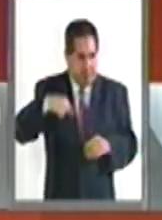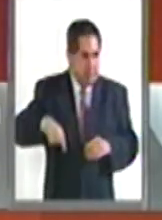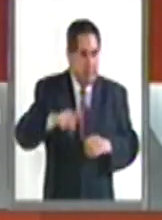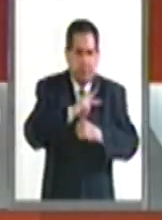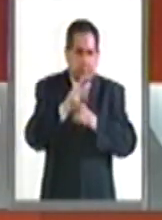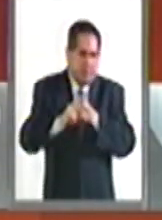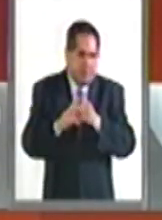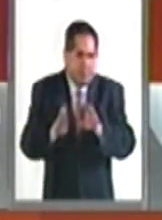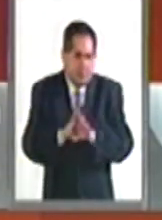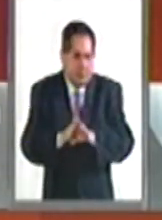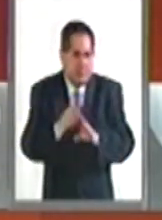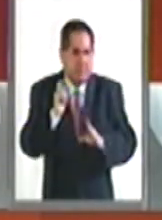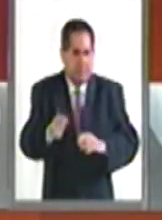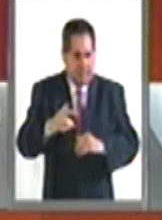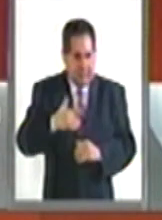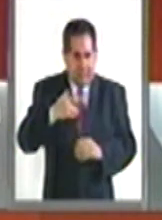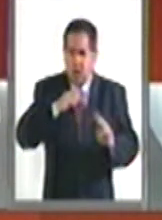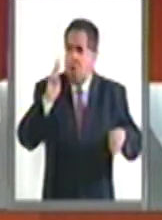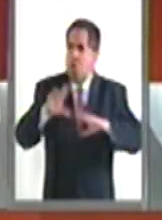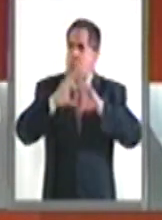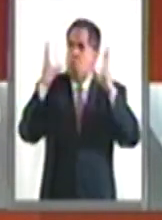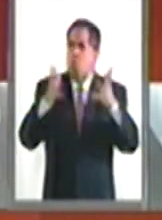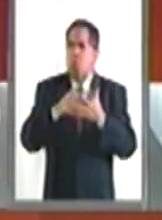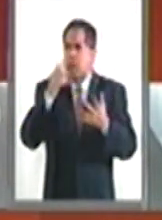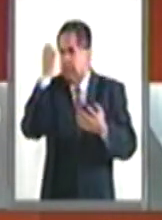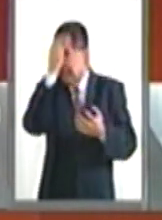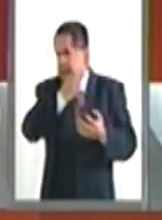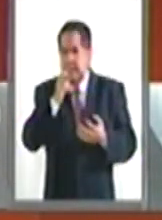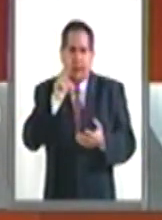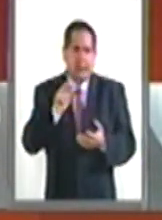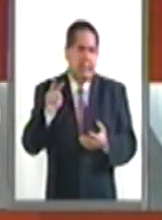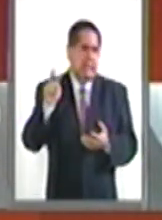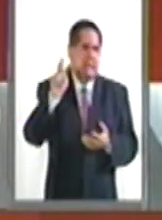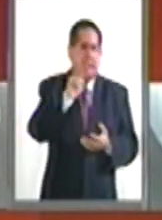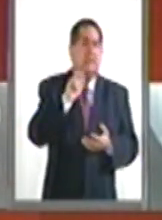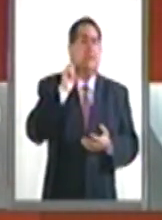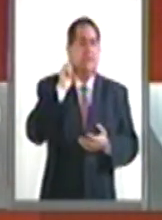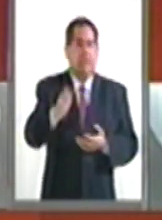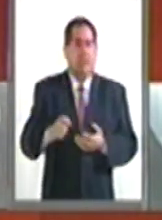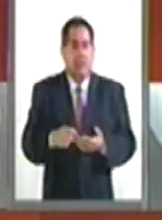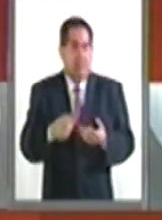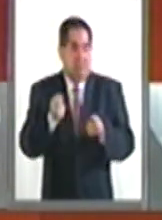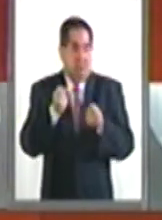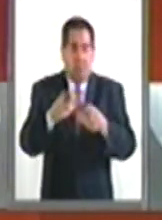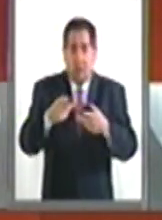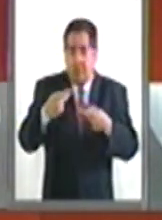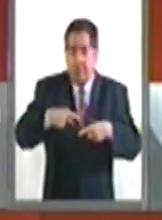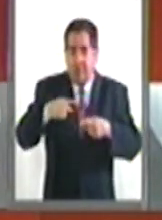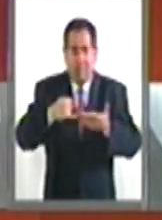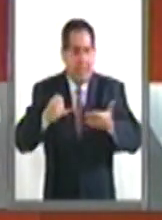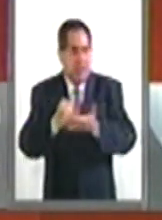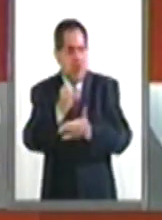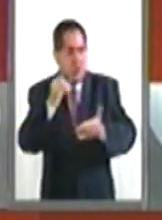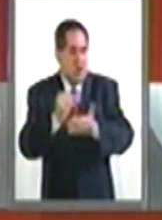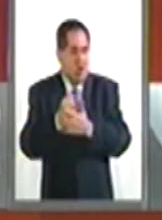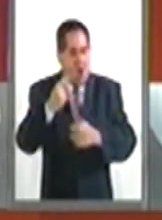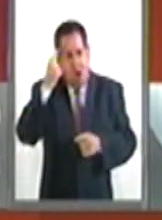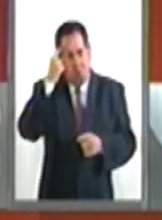país y del mundo en este momento, veremos el dominio de las decisiones sustantivas no